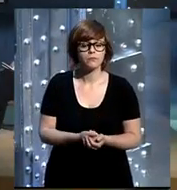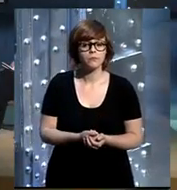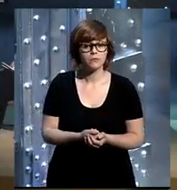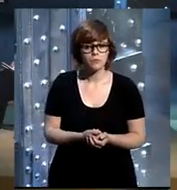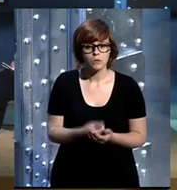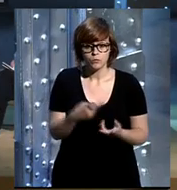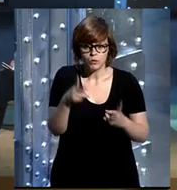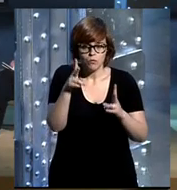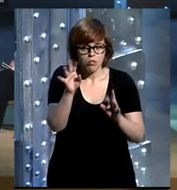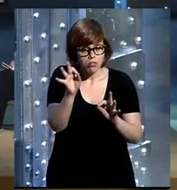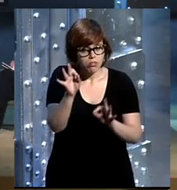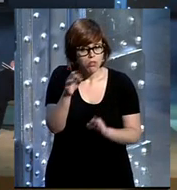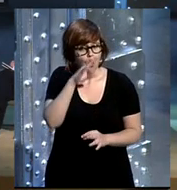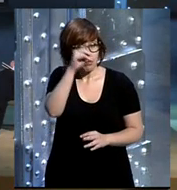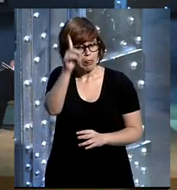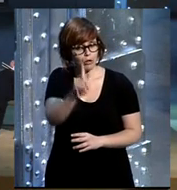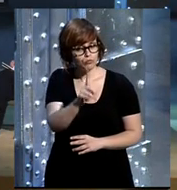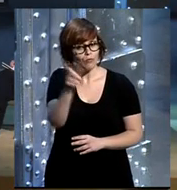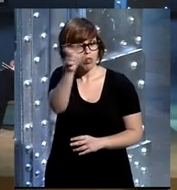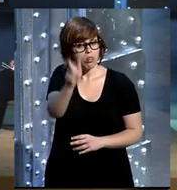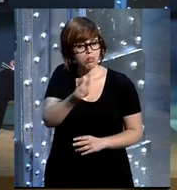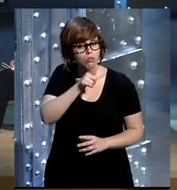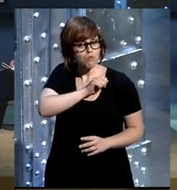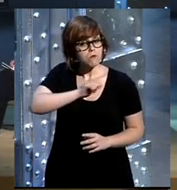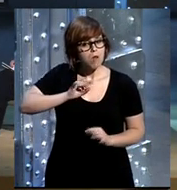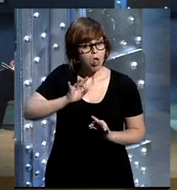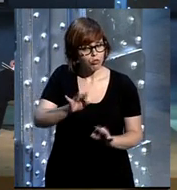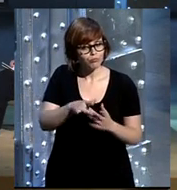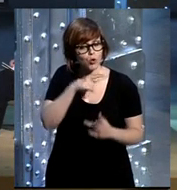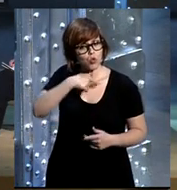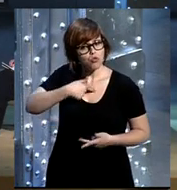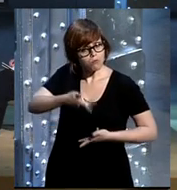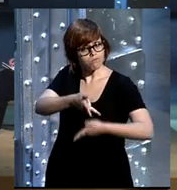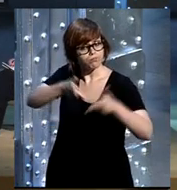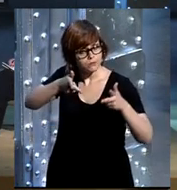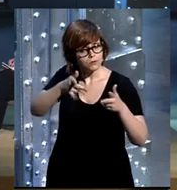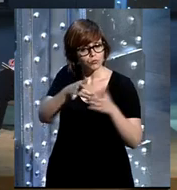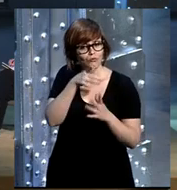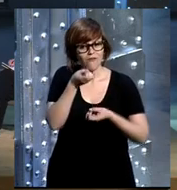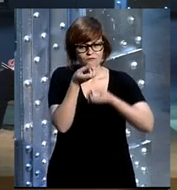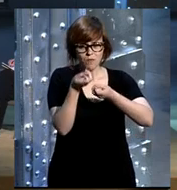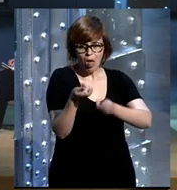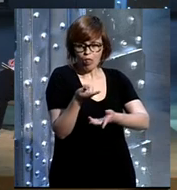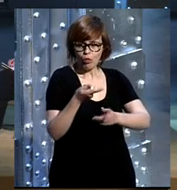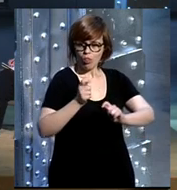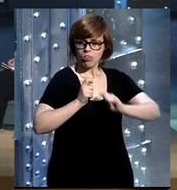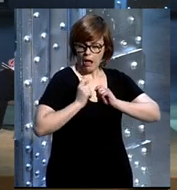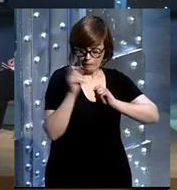Estos son datos privados, consentimiento, informado, explícito. ¿Pero qué significan esas